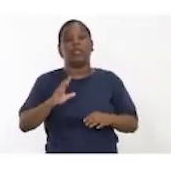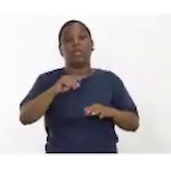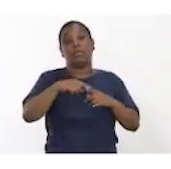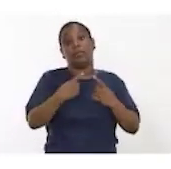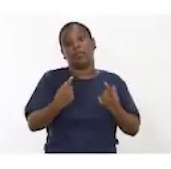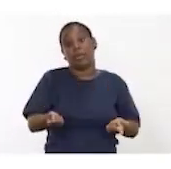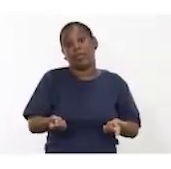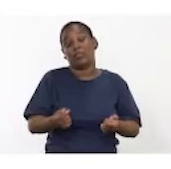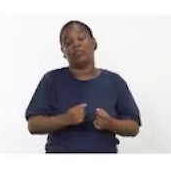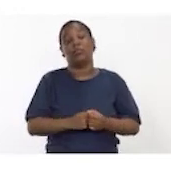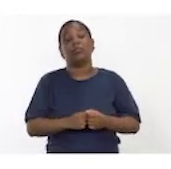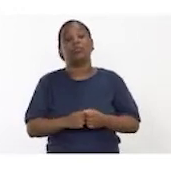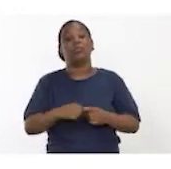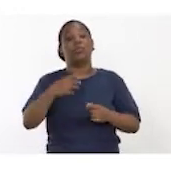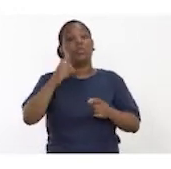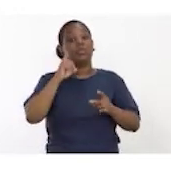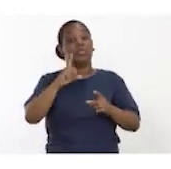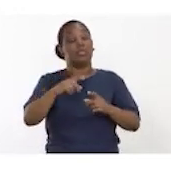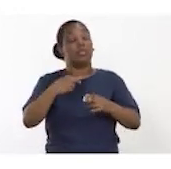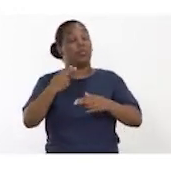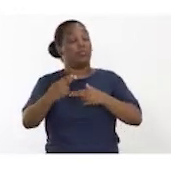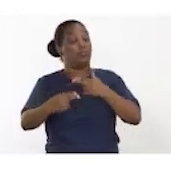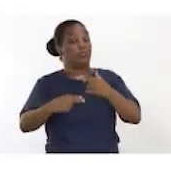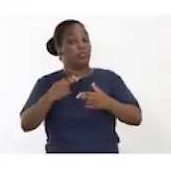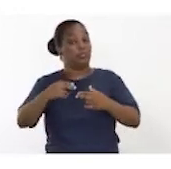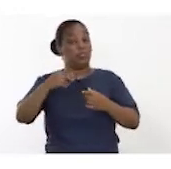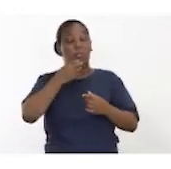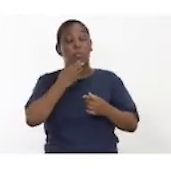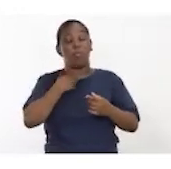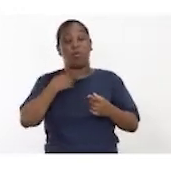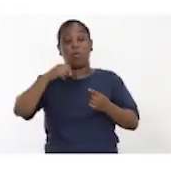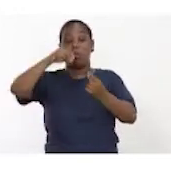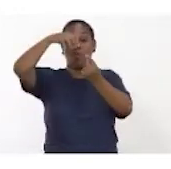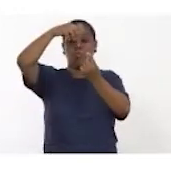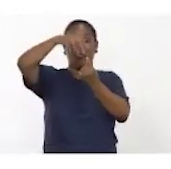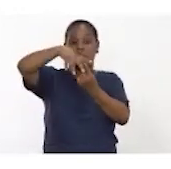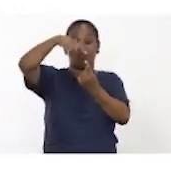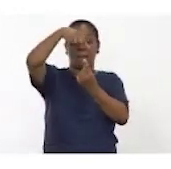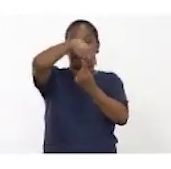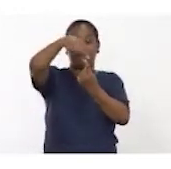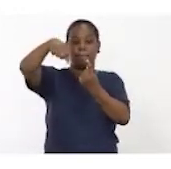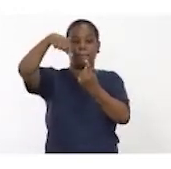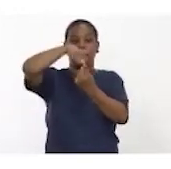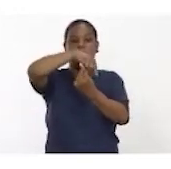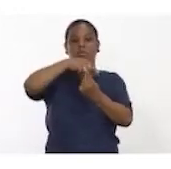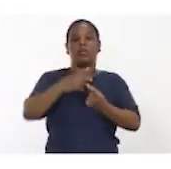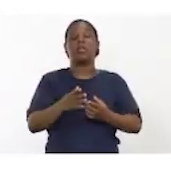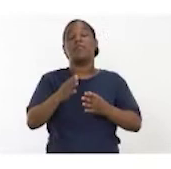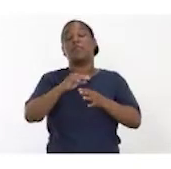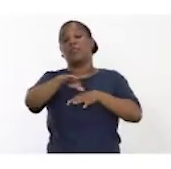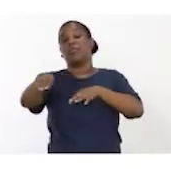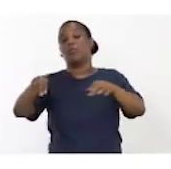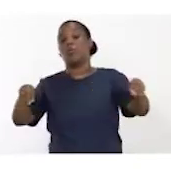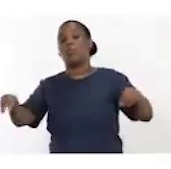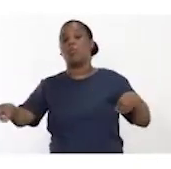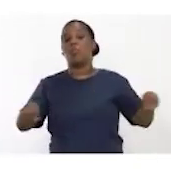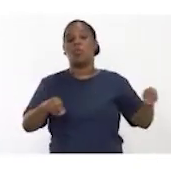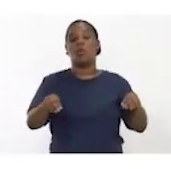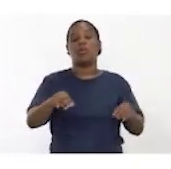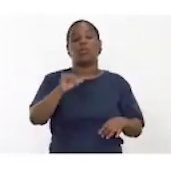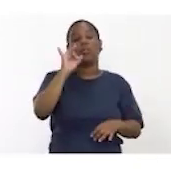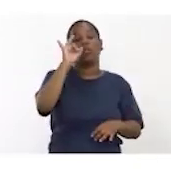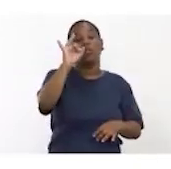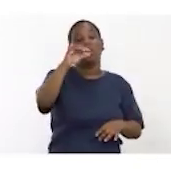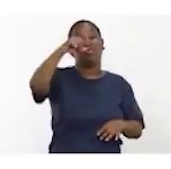refractar y por lo tanto se comporta como un prisma descomponiendo esas gotas en los